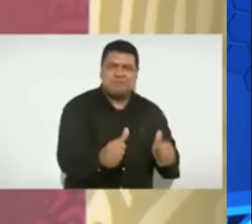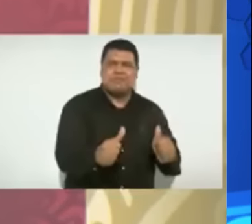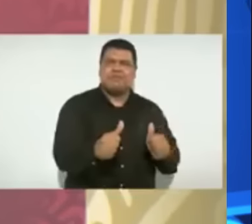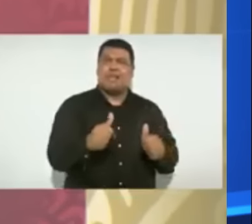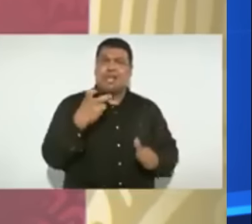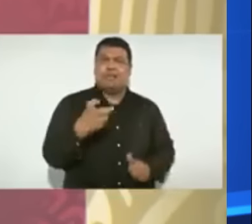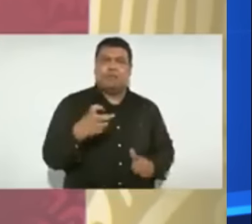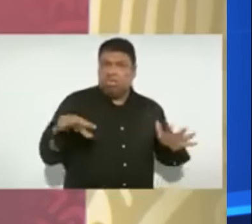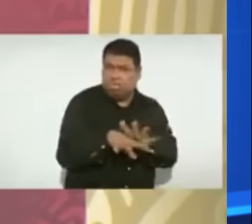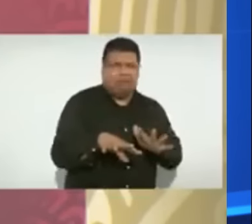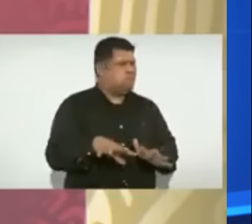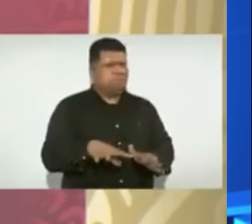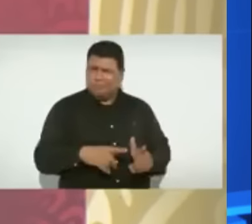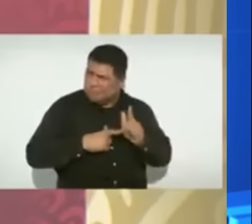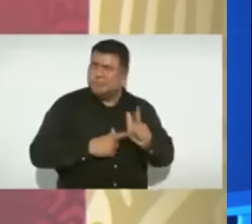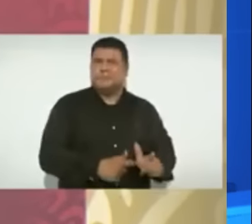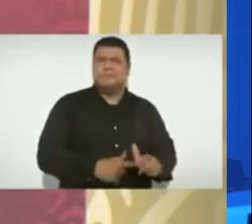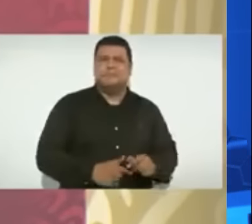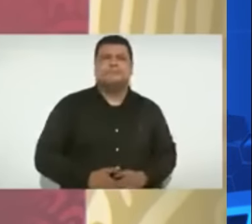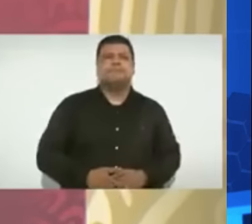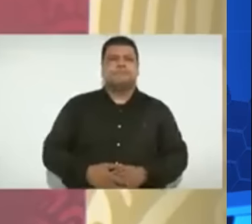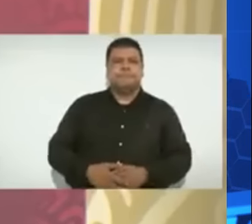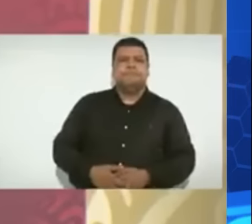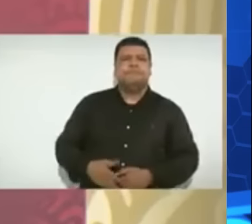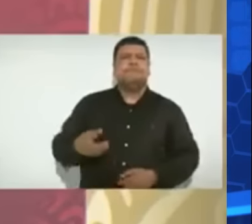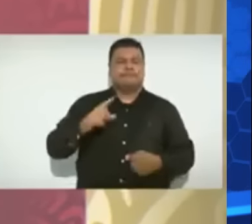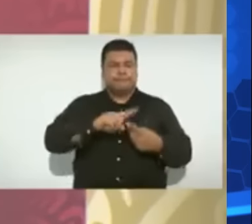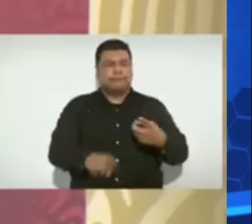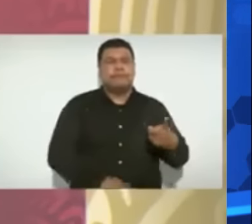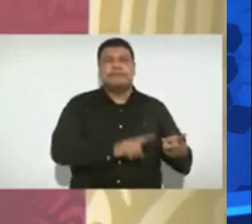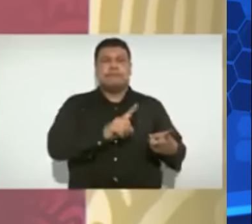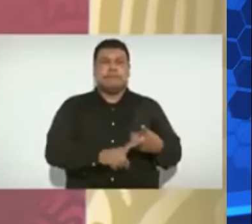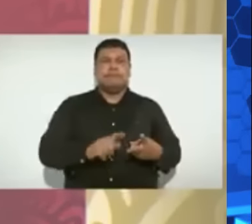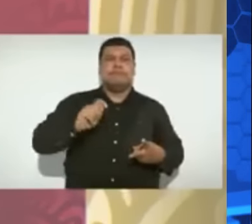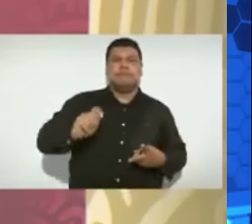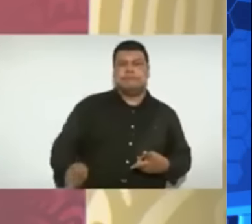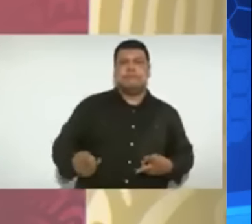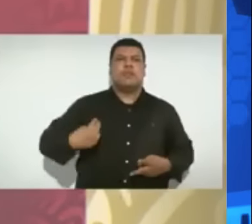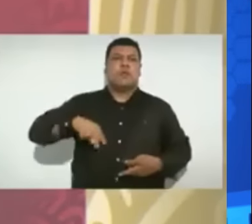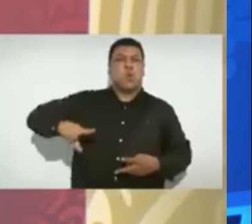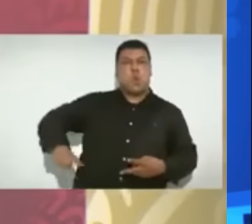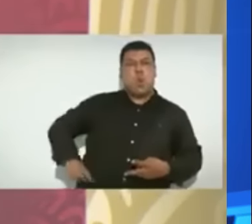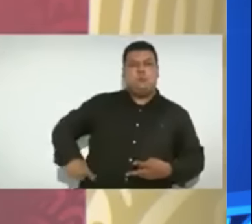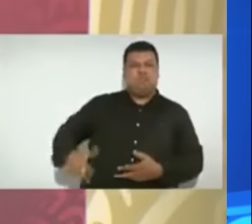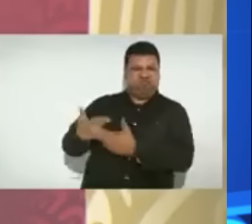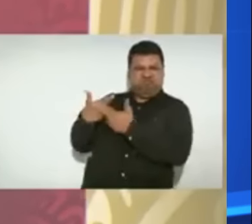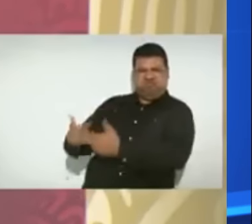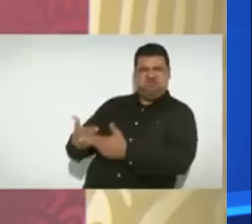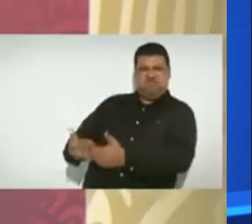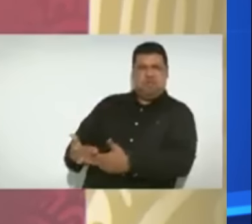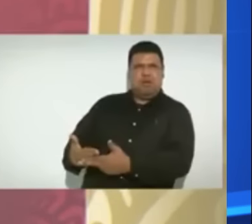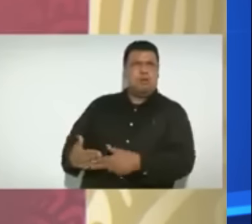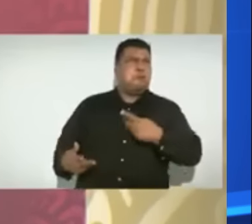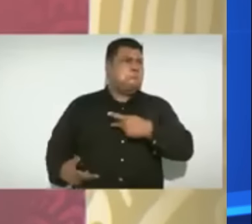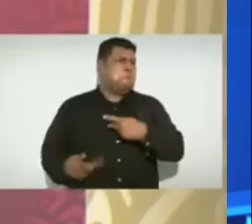partir del 1 de octubre. El principio de que no puede haber gobierno rico con